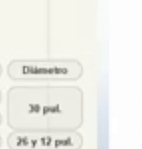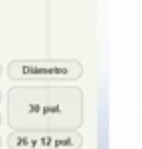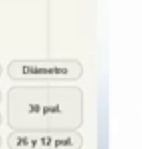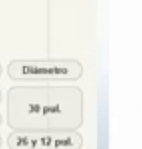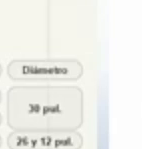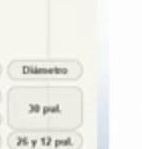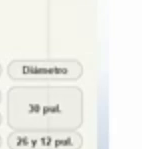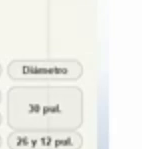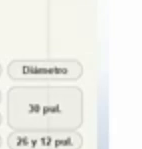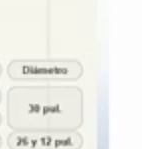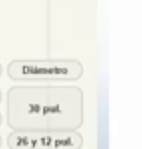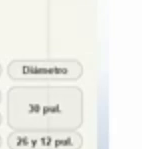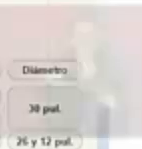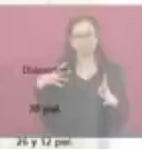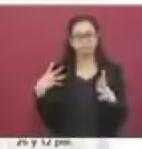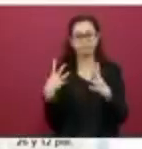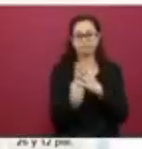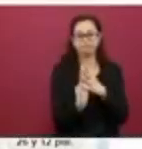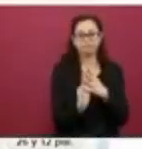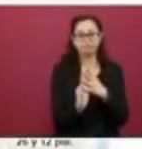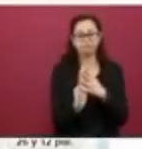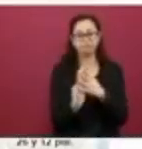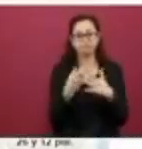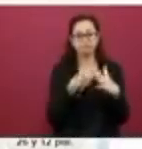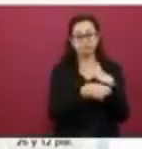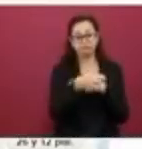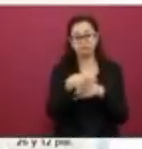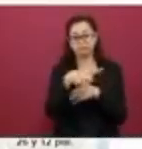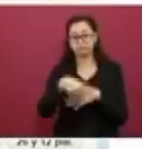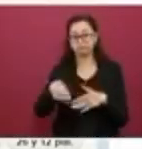Se logró construir